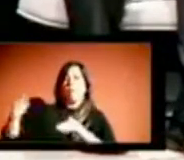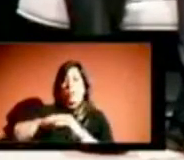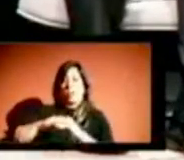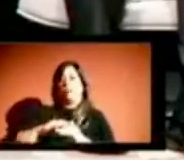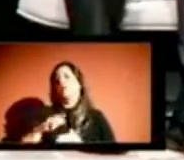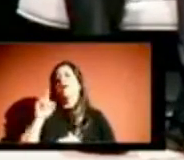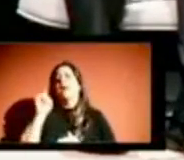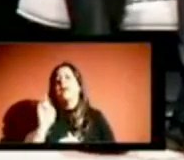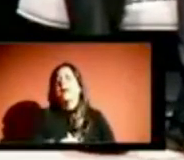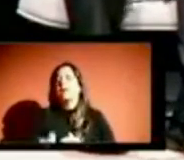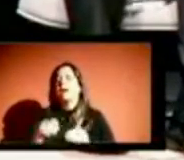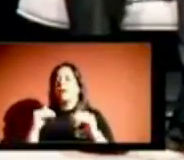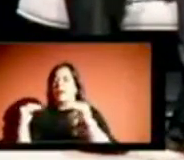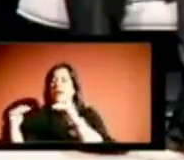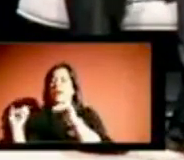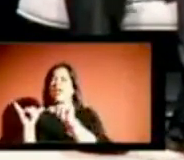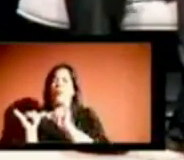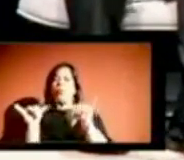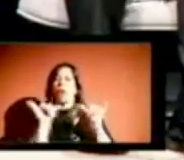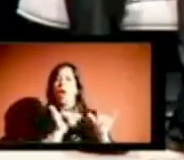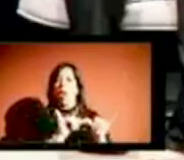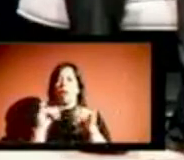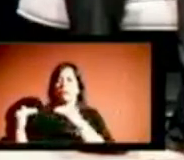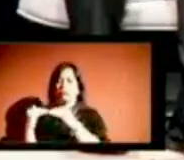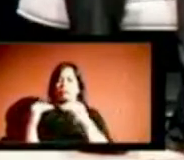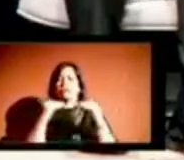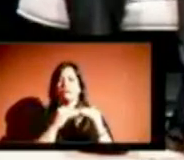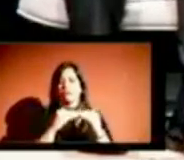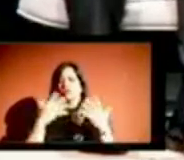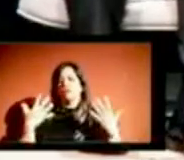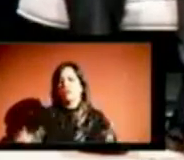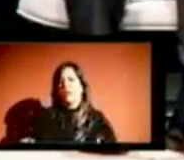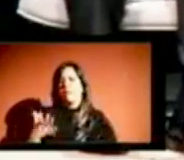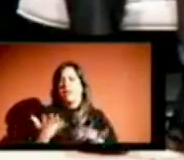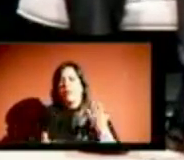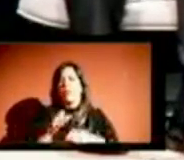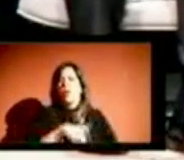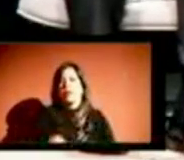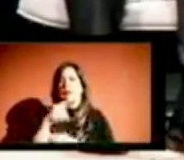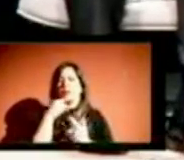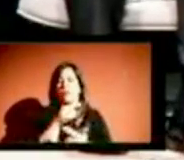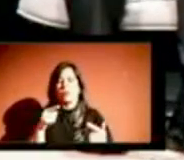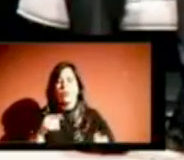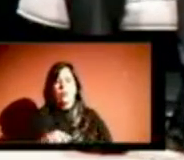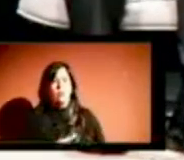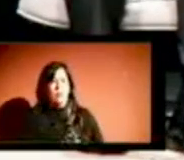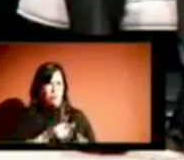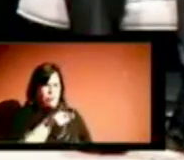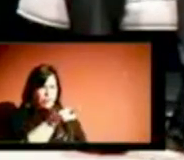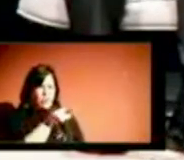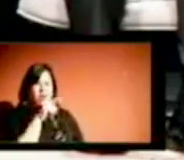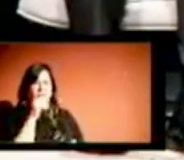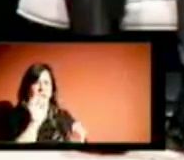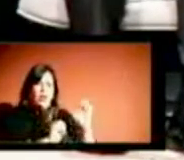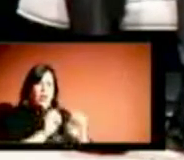ser tratados de igual manera. Ya yo di la directriz y se debe estar anunciando esta tarde.